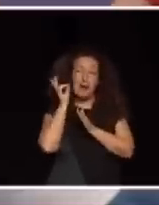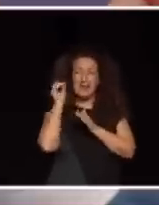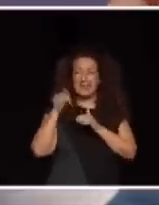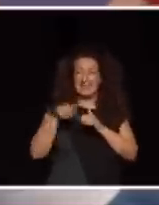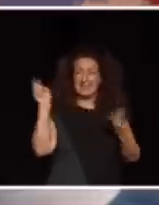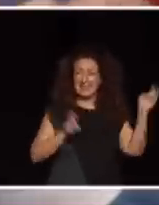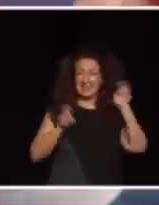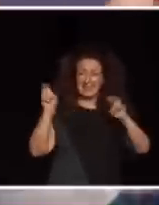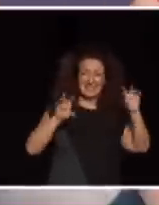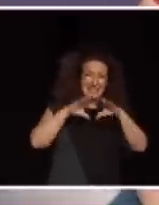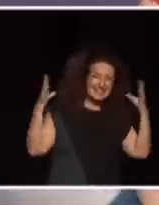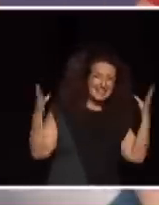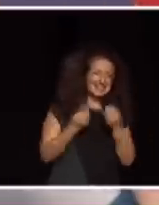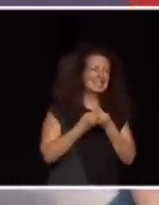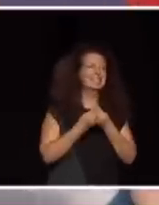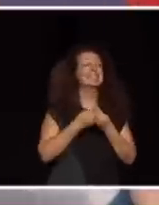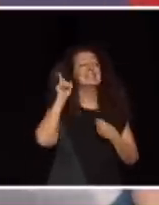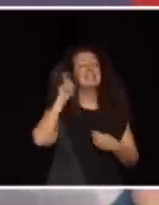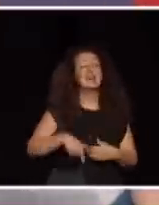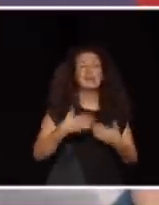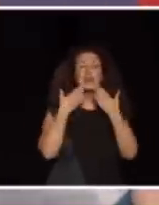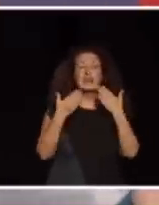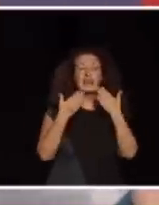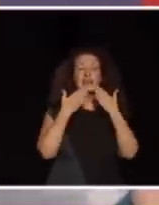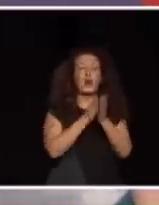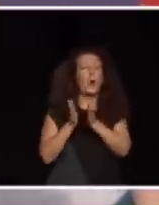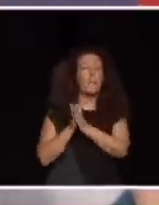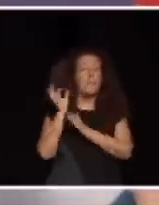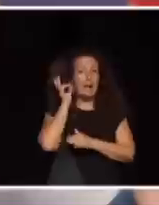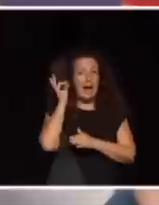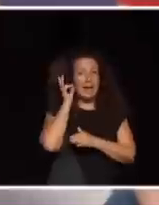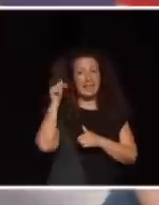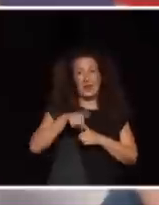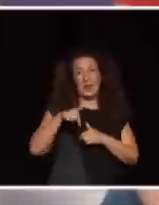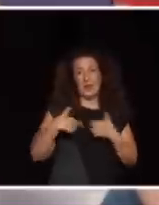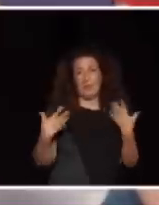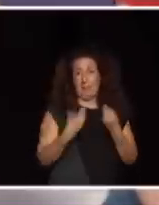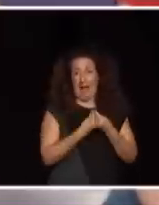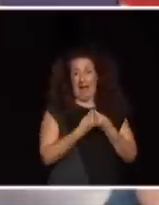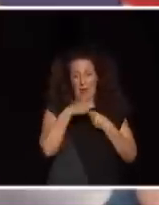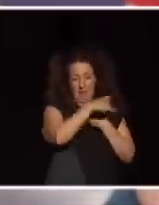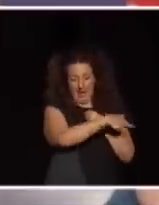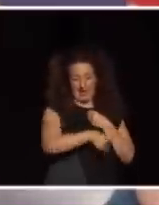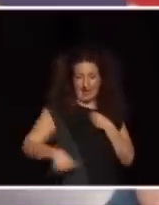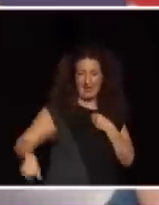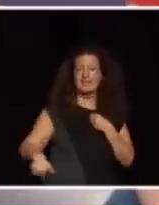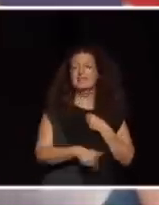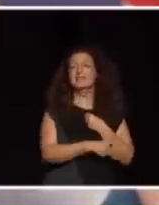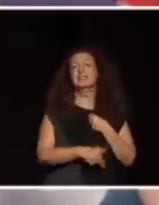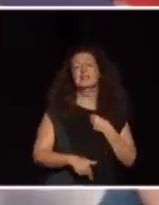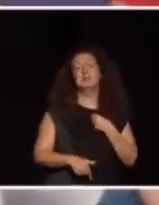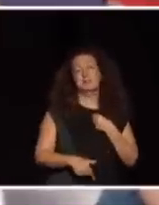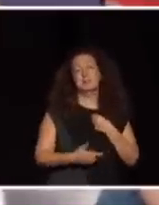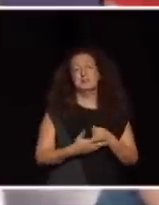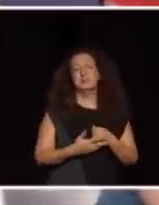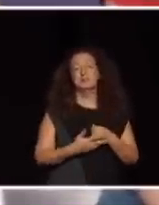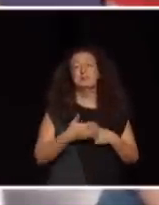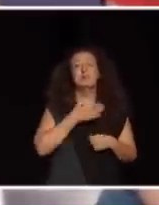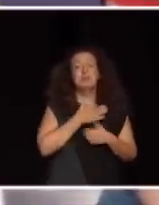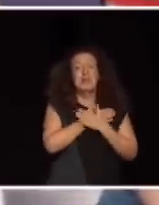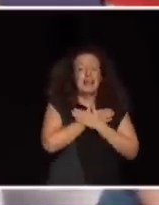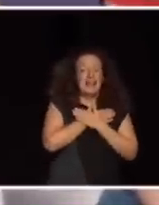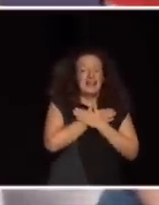abarrotando este acto y muchas gracias a todas las compañeras que me acompañáis en el día de hoy. Por supuesto, a mi